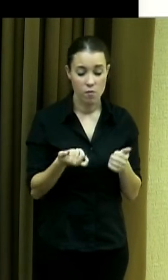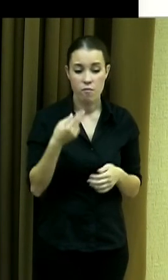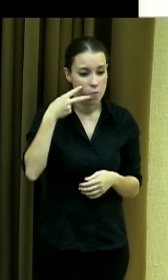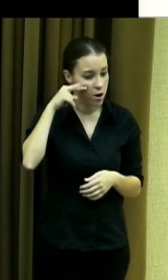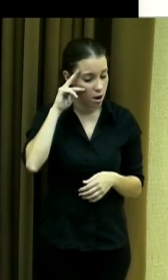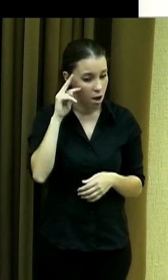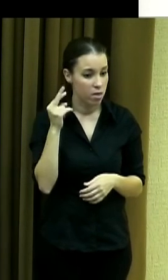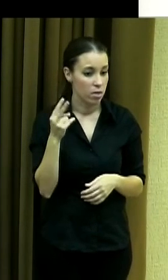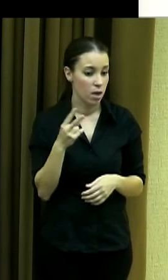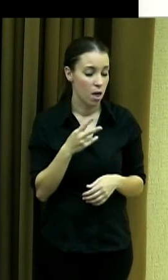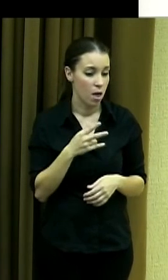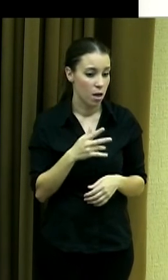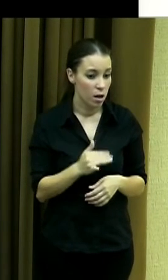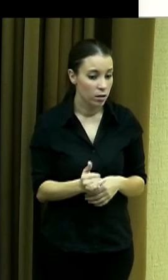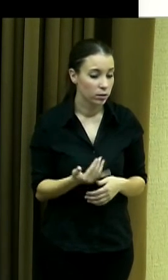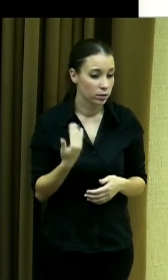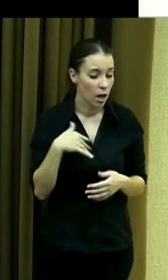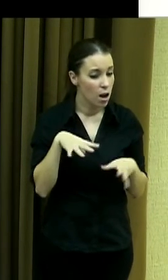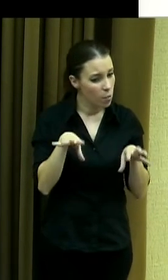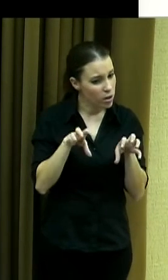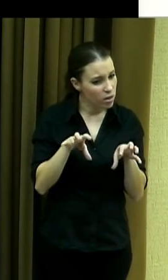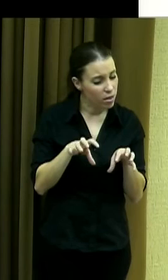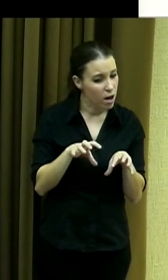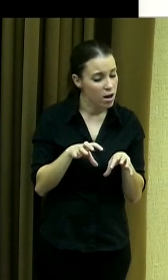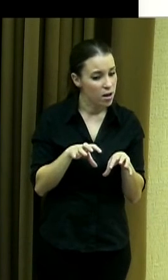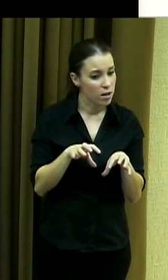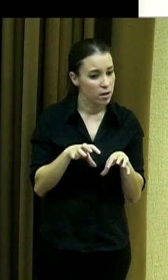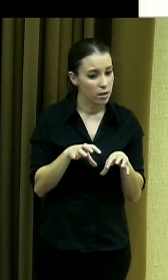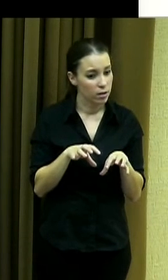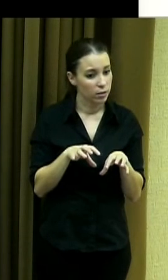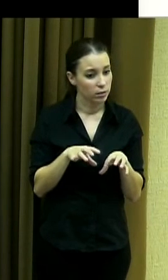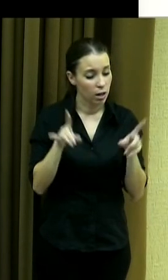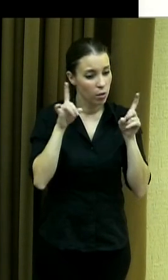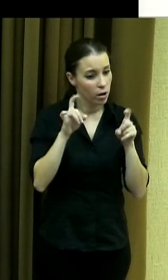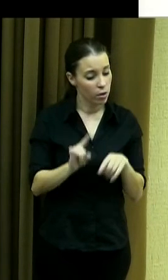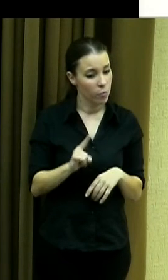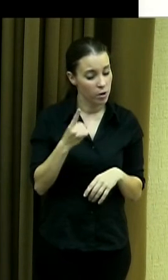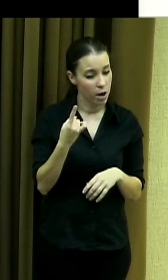en el aprendizaje